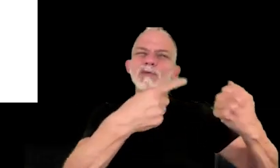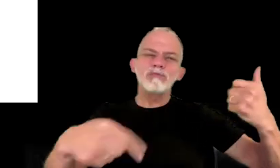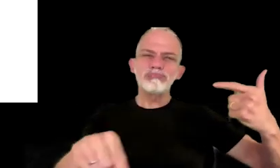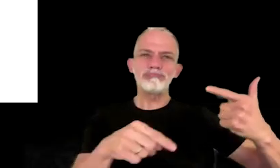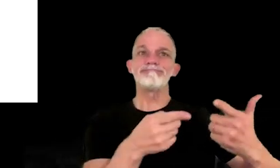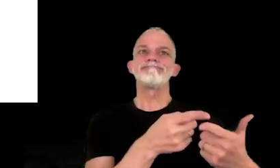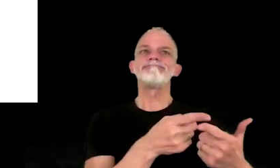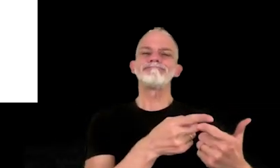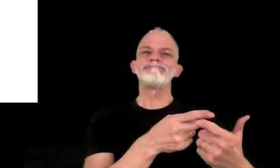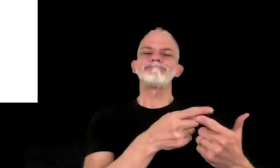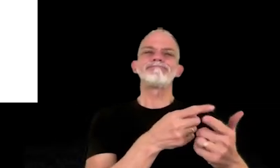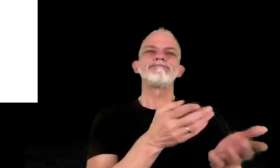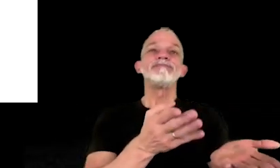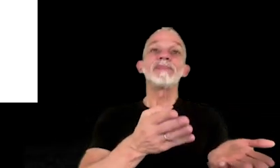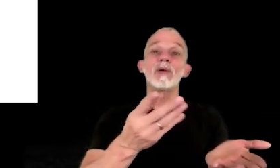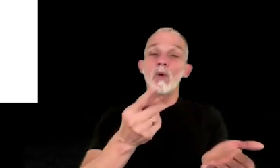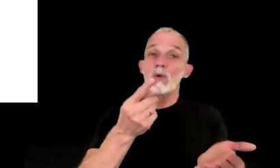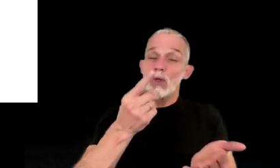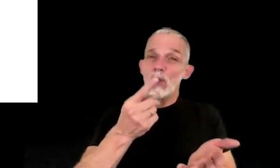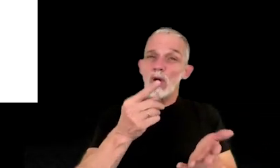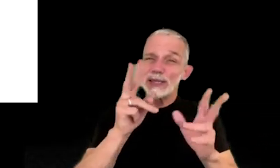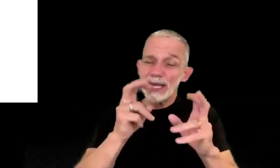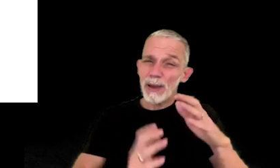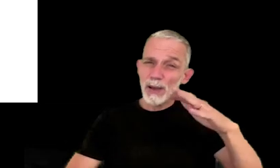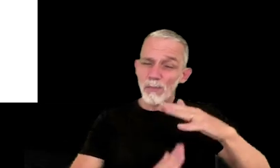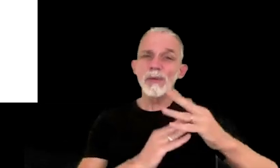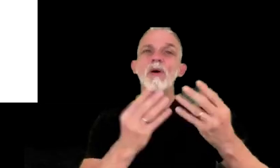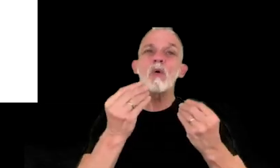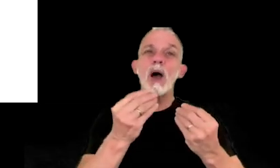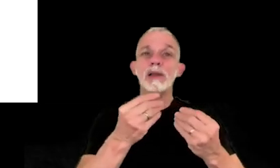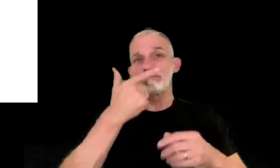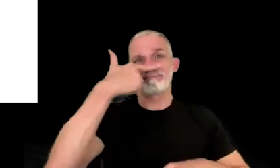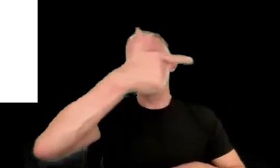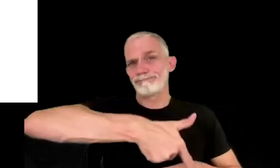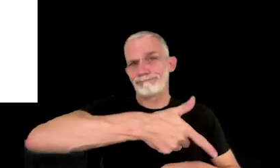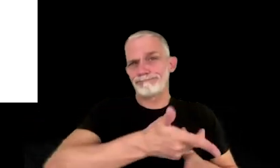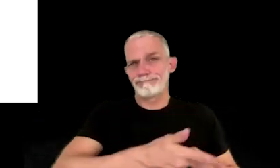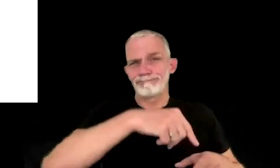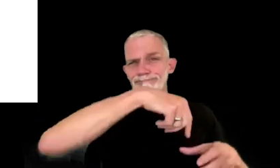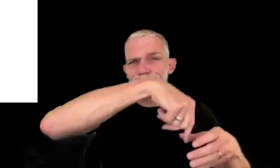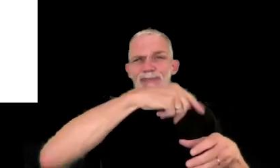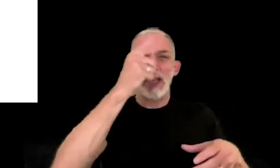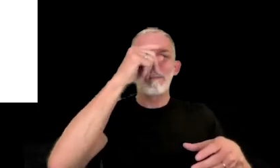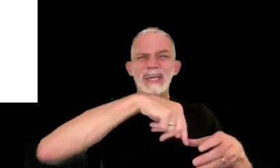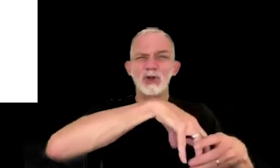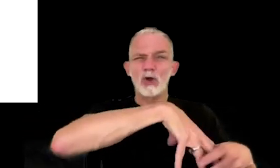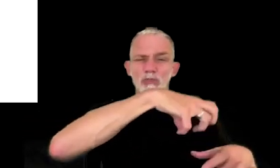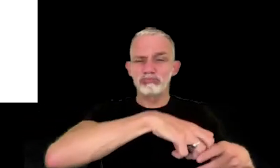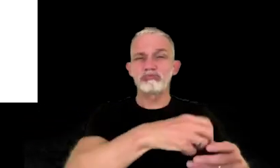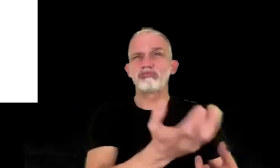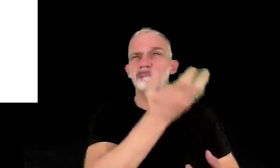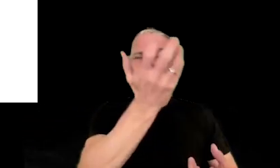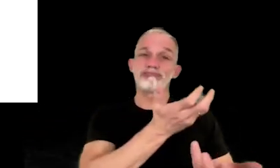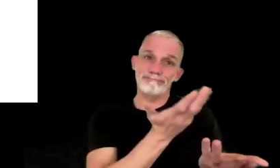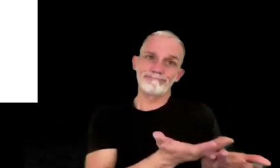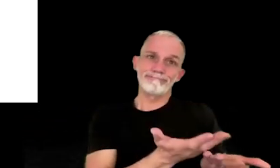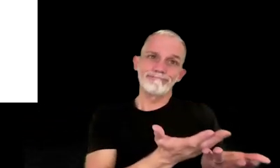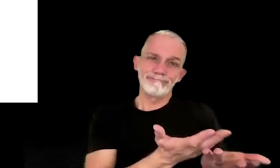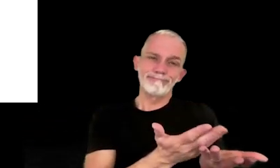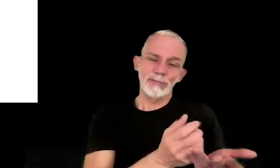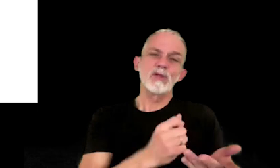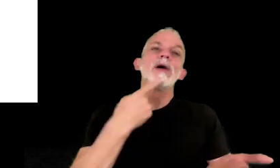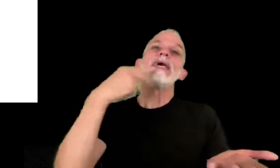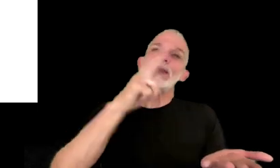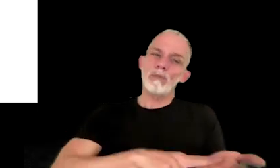había comentado que uno de los aspectos centrales es la quema de combustible fósil en lo que hace a la significatividad de la aplicación de